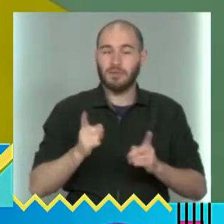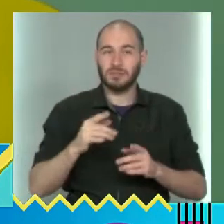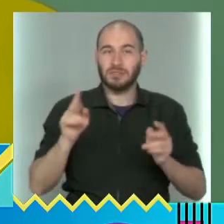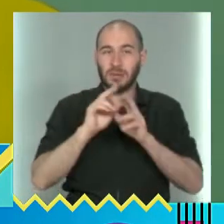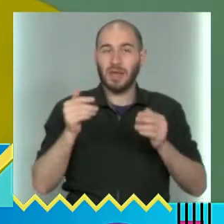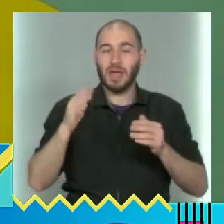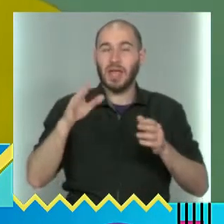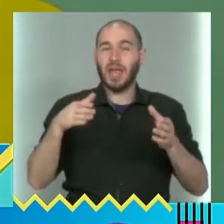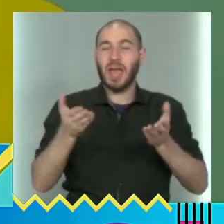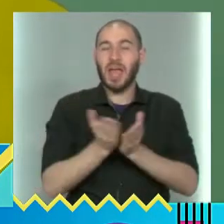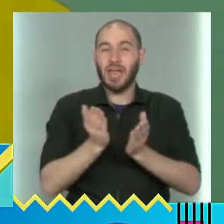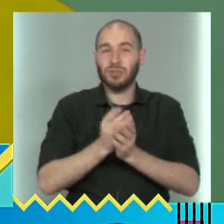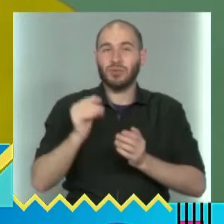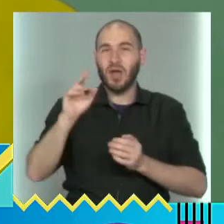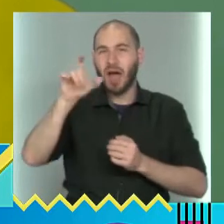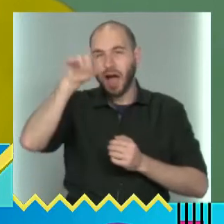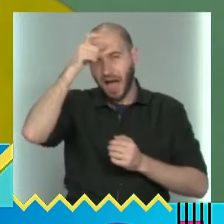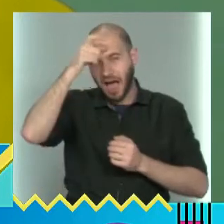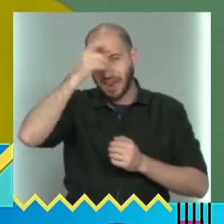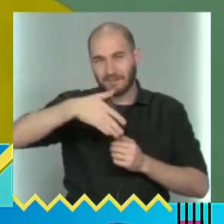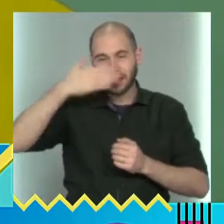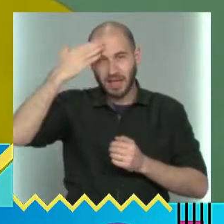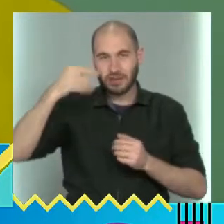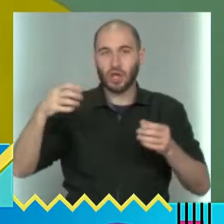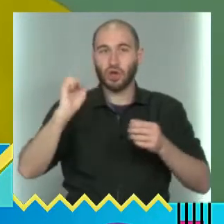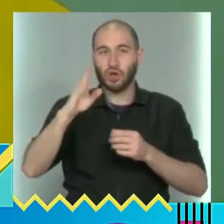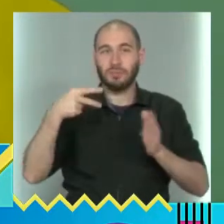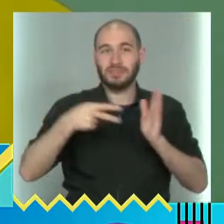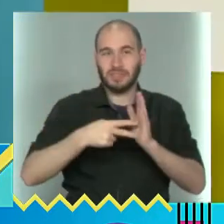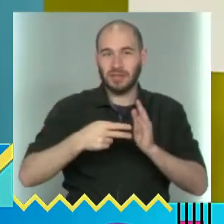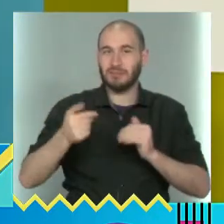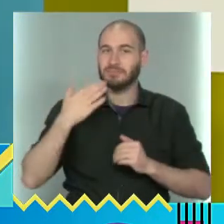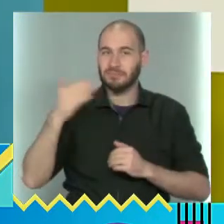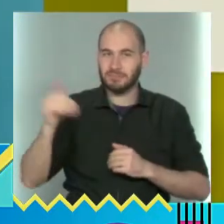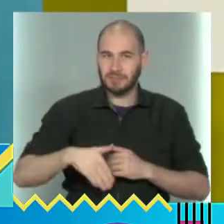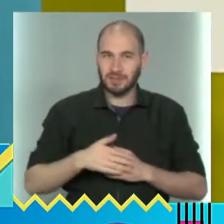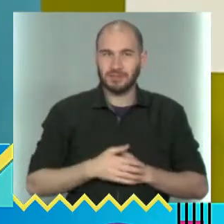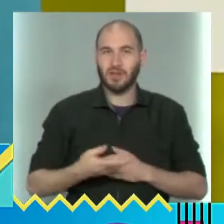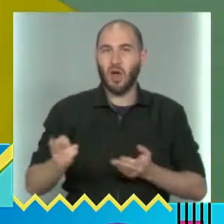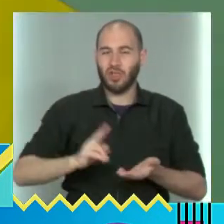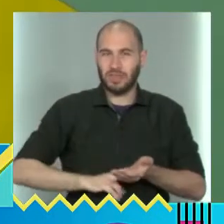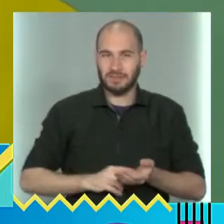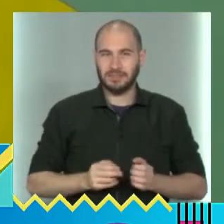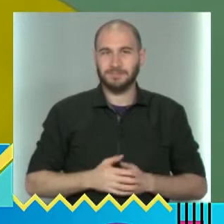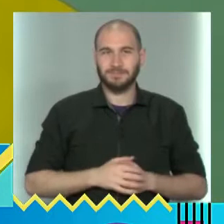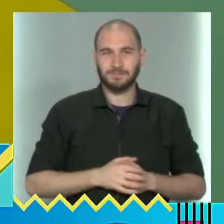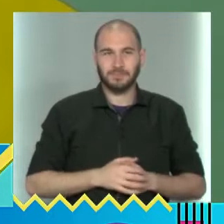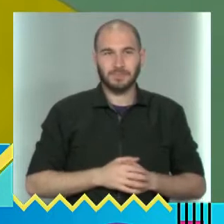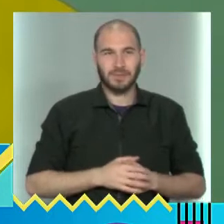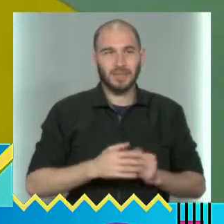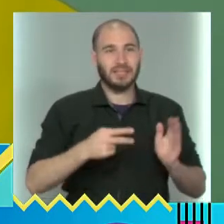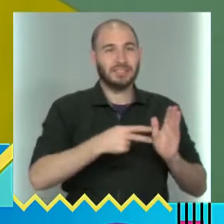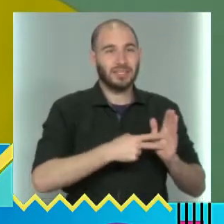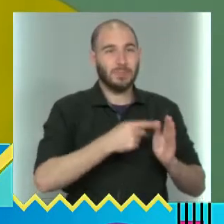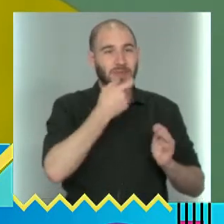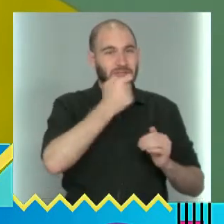Cátedra de Estudios Árabes Contemporáneos, y presidente del Club Sirio Libanés. Muchísimas gracias, Julio, nuevamente por estar acá.